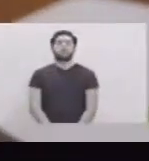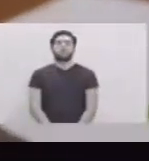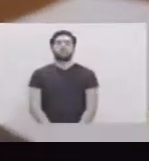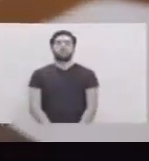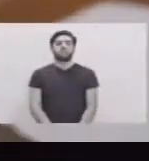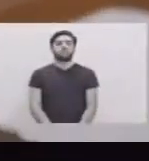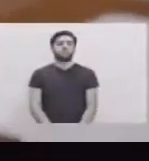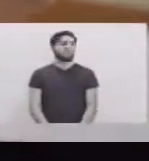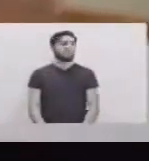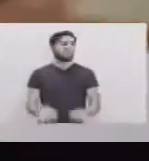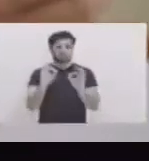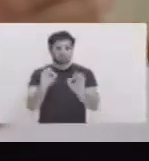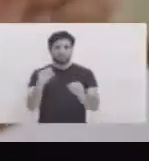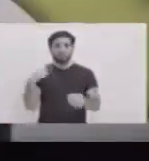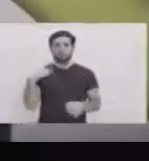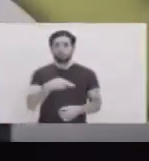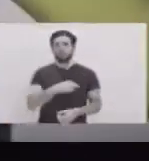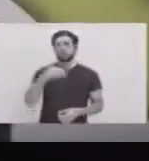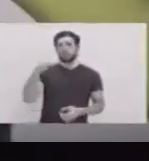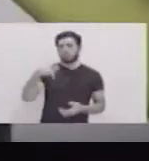radial. ¿Ok?